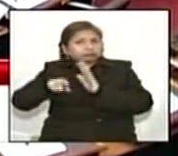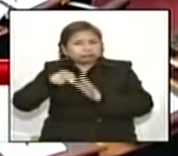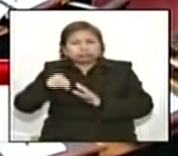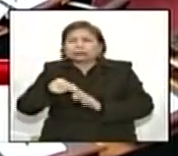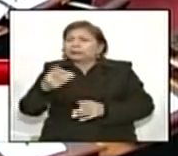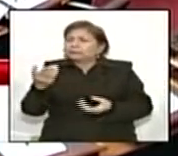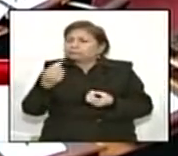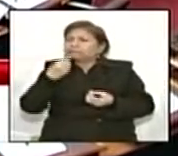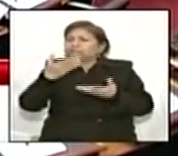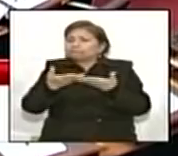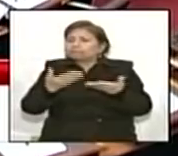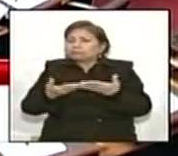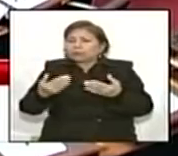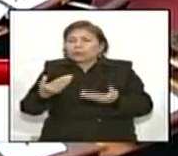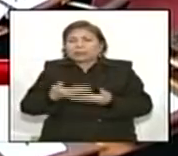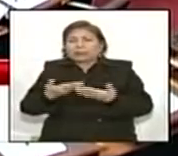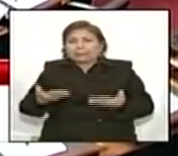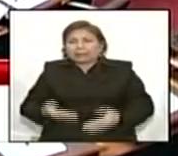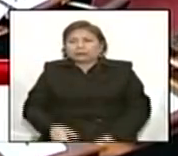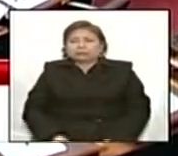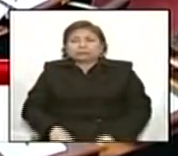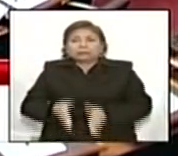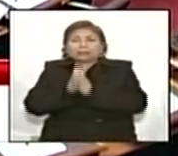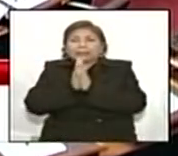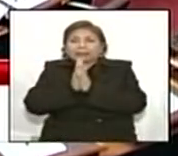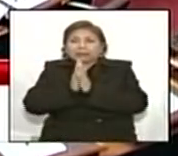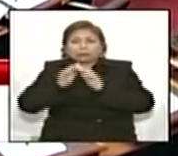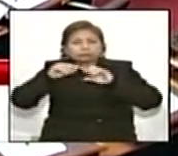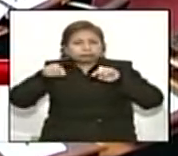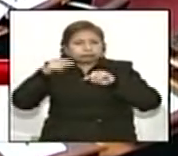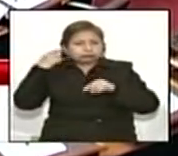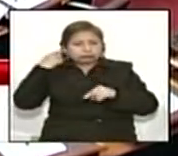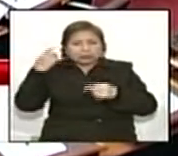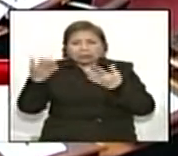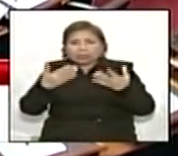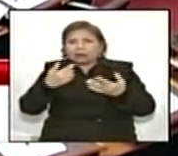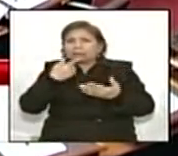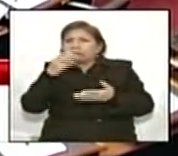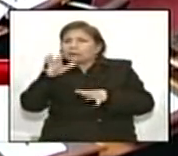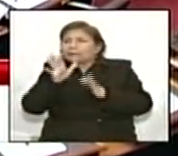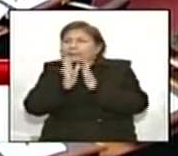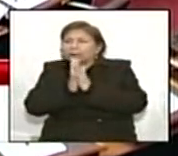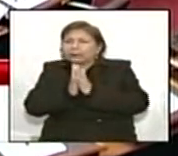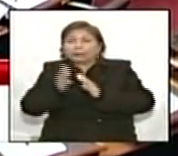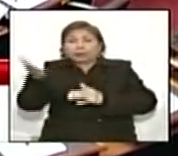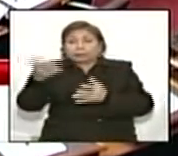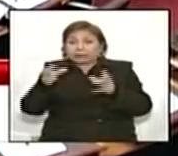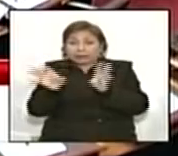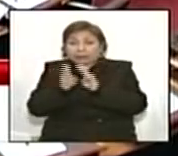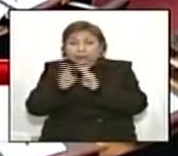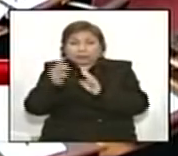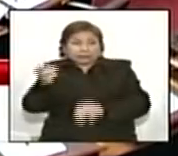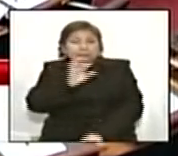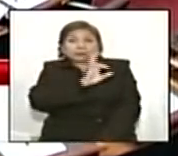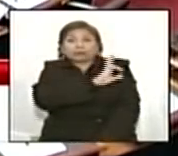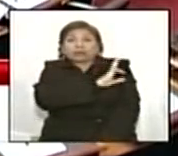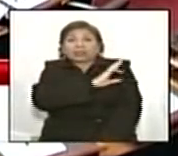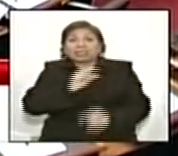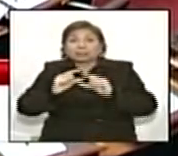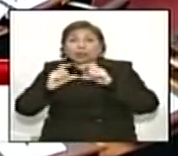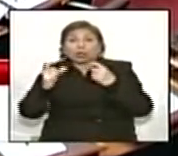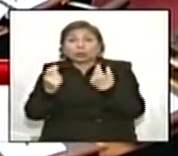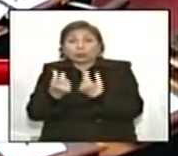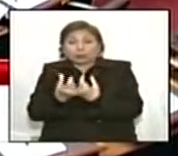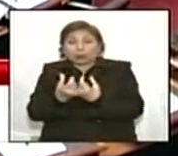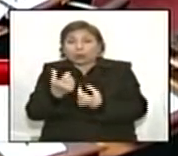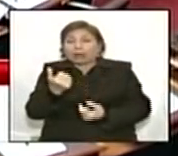apoyarse en una fuerza que tenga un pie en el Congreso y un pie afuera. Uh-huh. Porque también solo con opinión pública no puedes